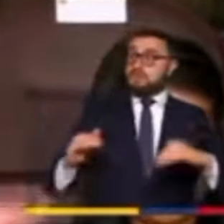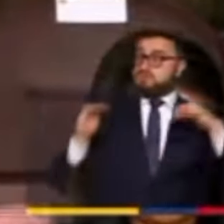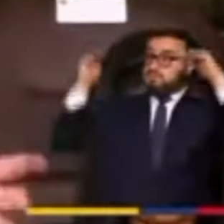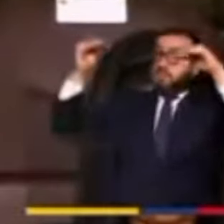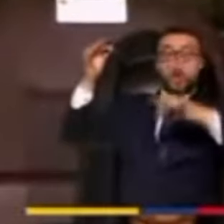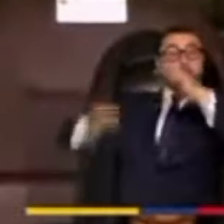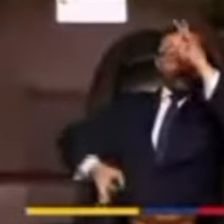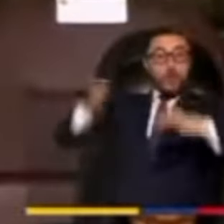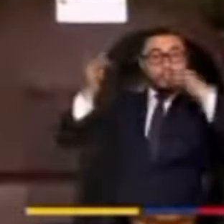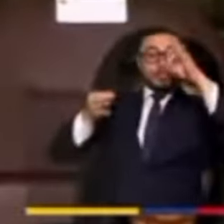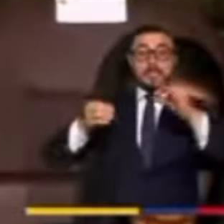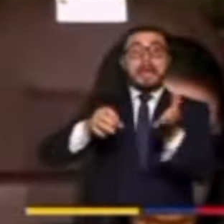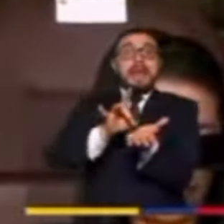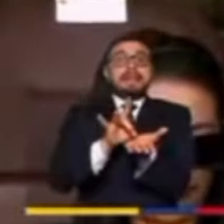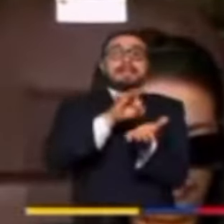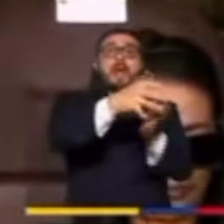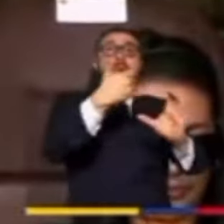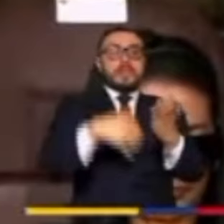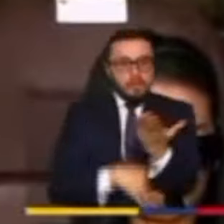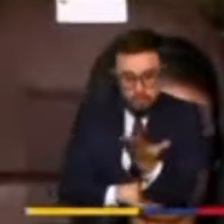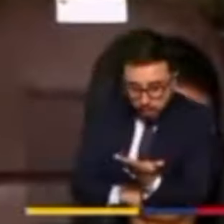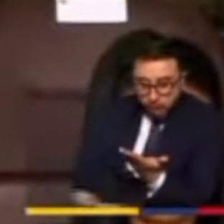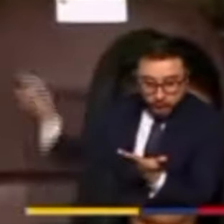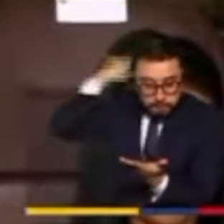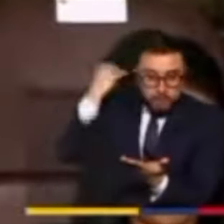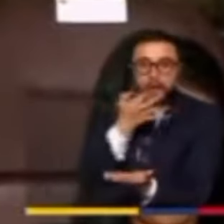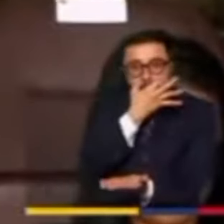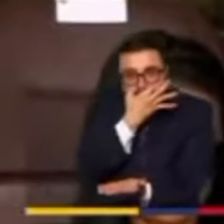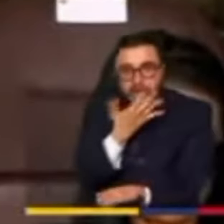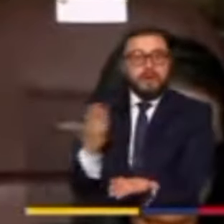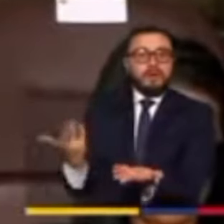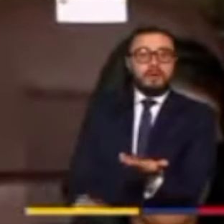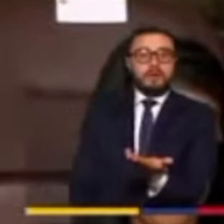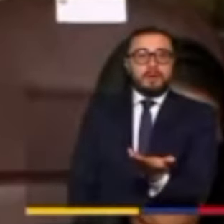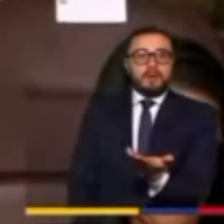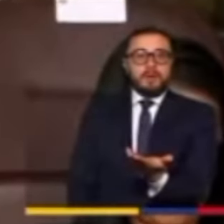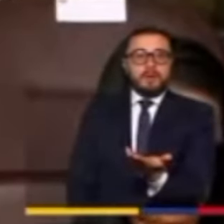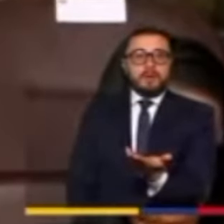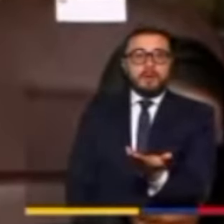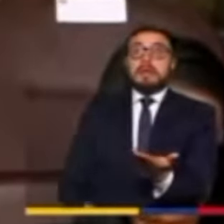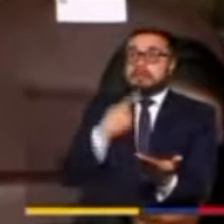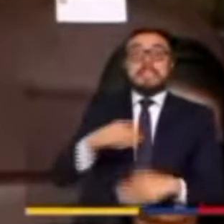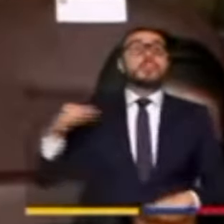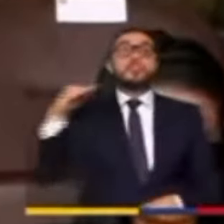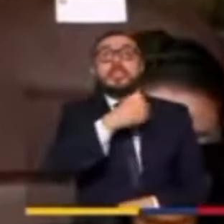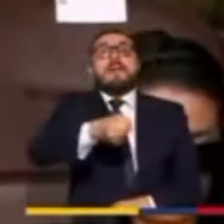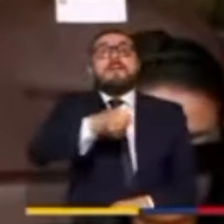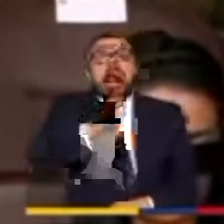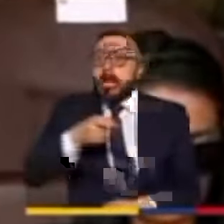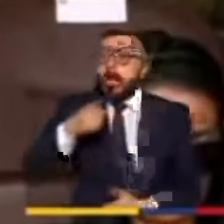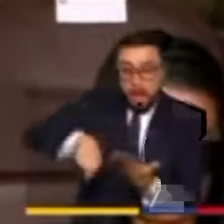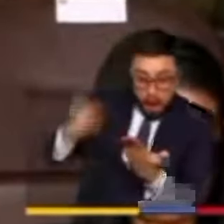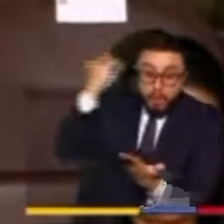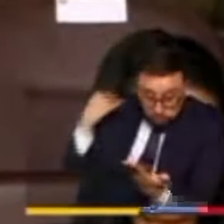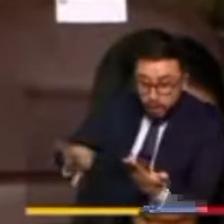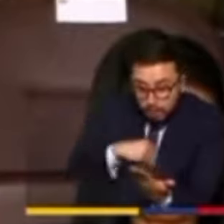los magistrados y se creen la red de WhatsApp. Se creen el fake news. Están